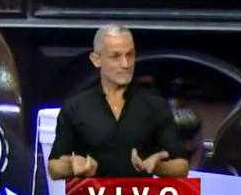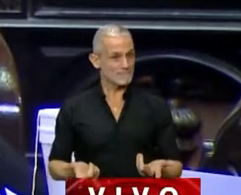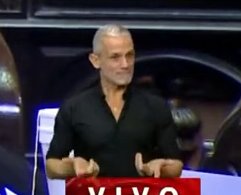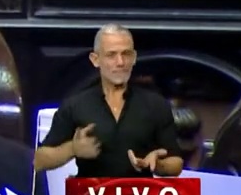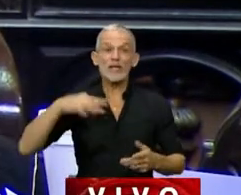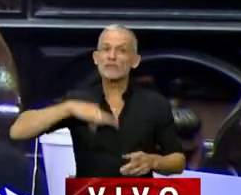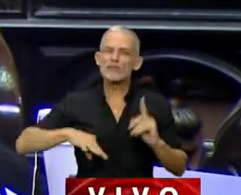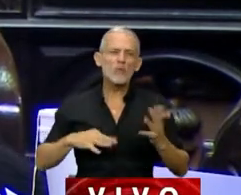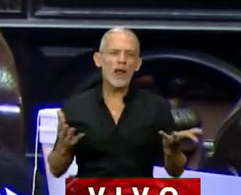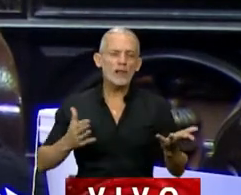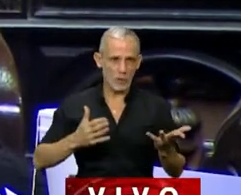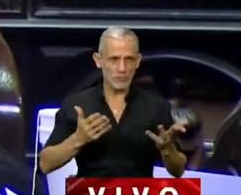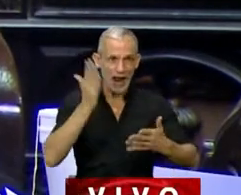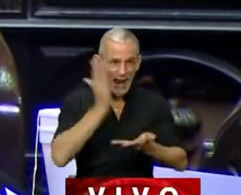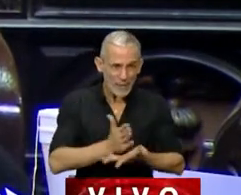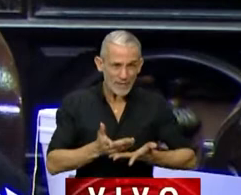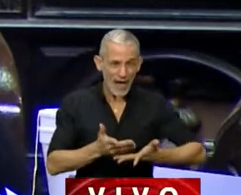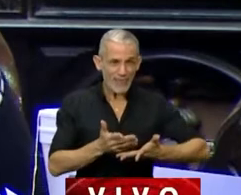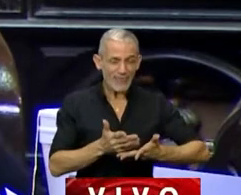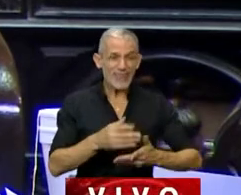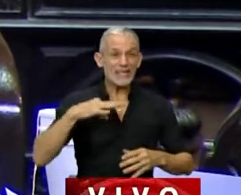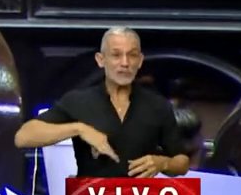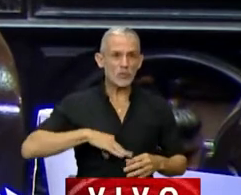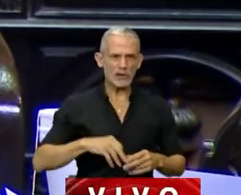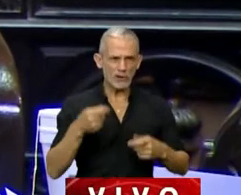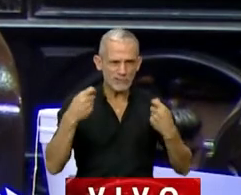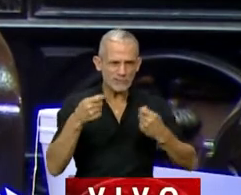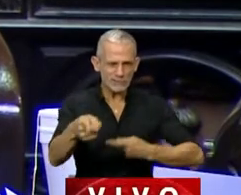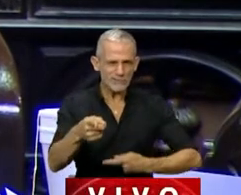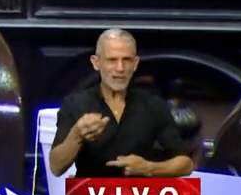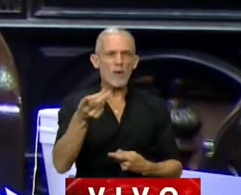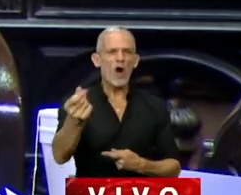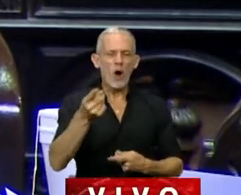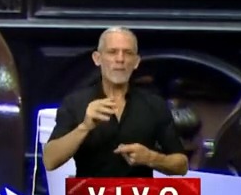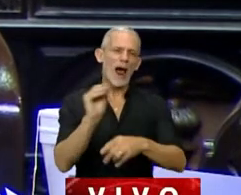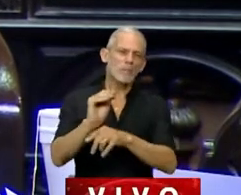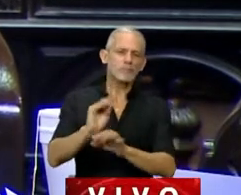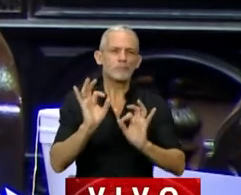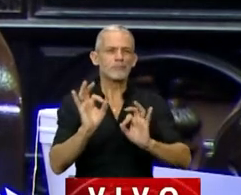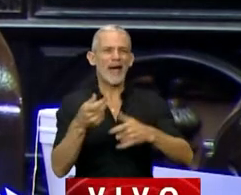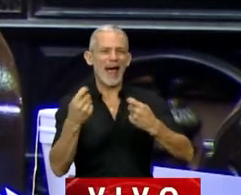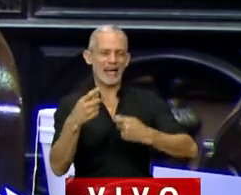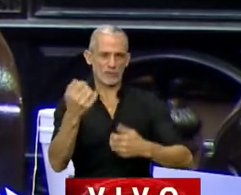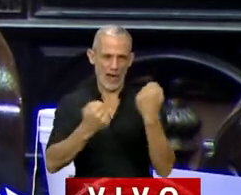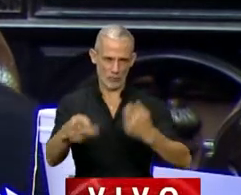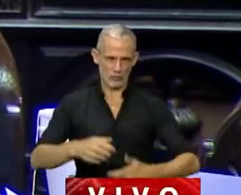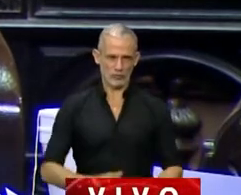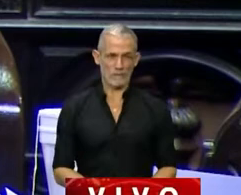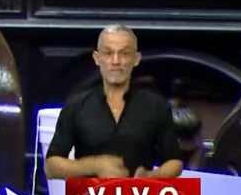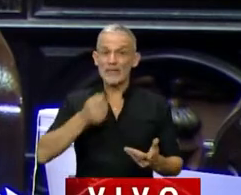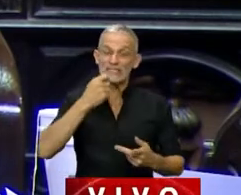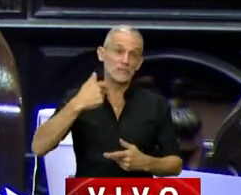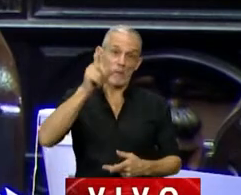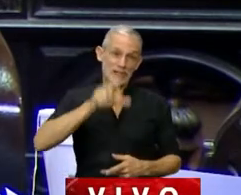de un salario. Es decir, la mitad del salario es el costo que tiene para comprar y mantener un auto. Si